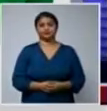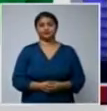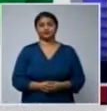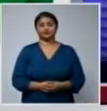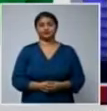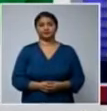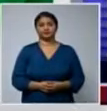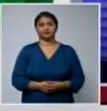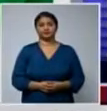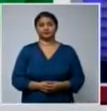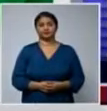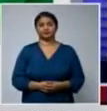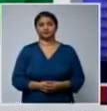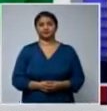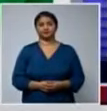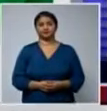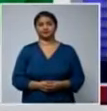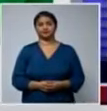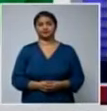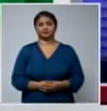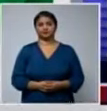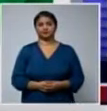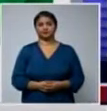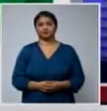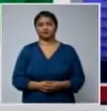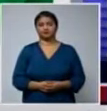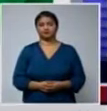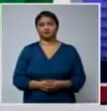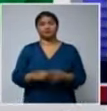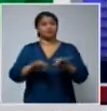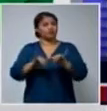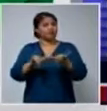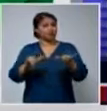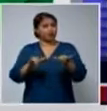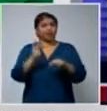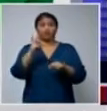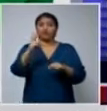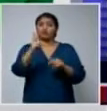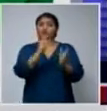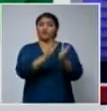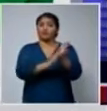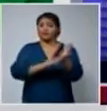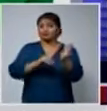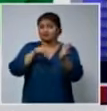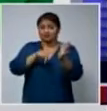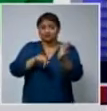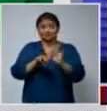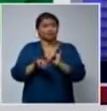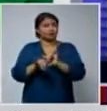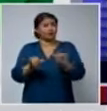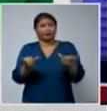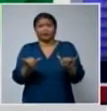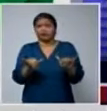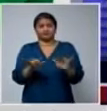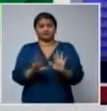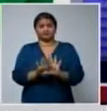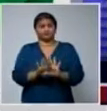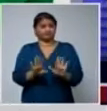el comportamiento prácticamente en los últimos 2 meses, pues de